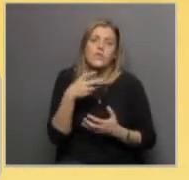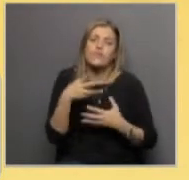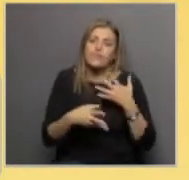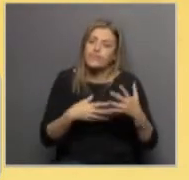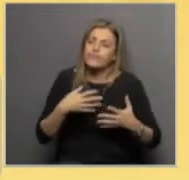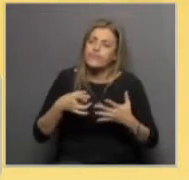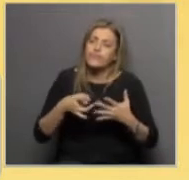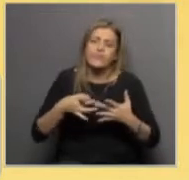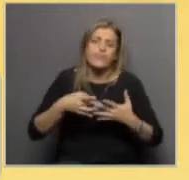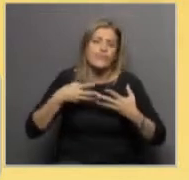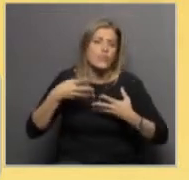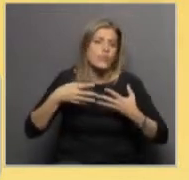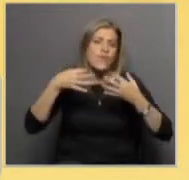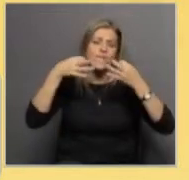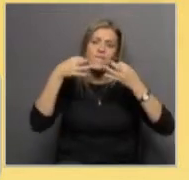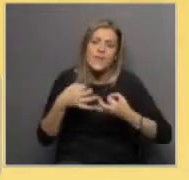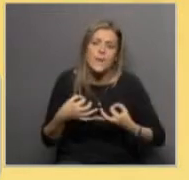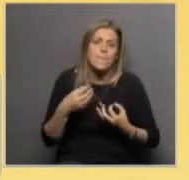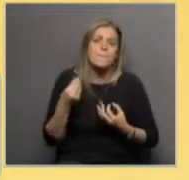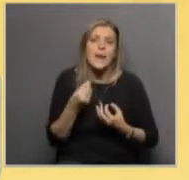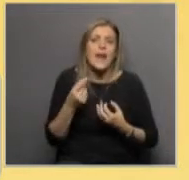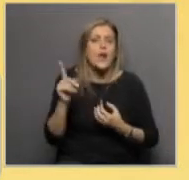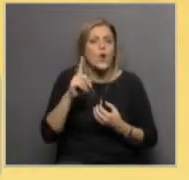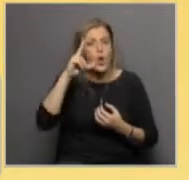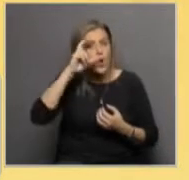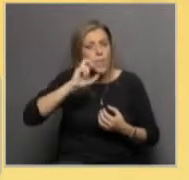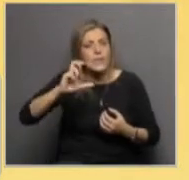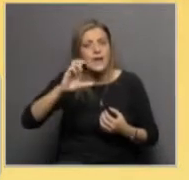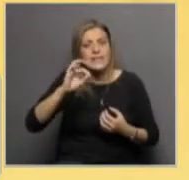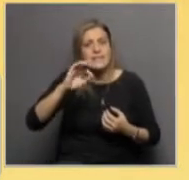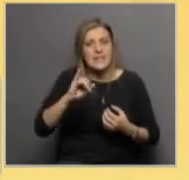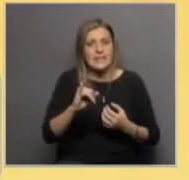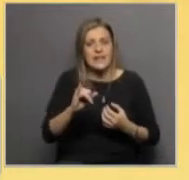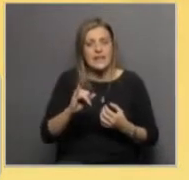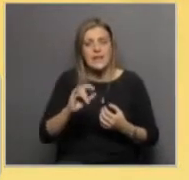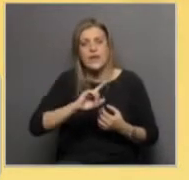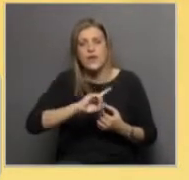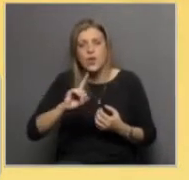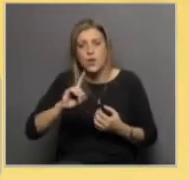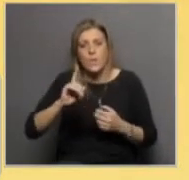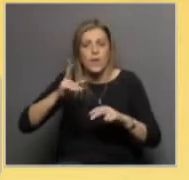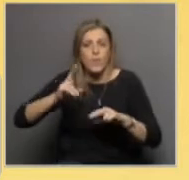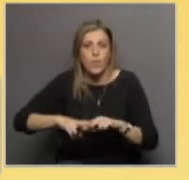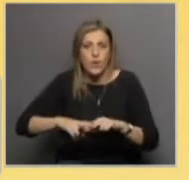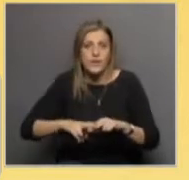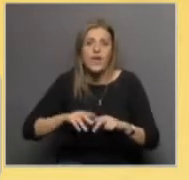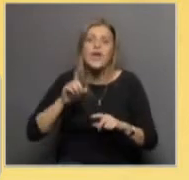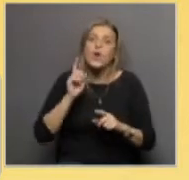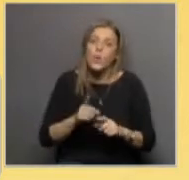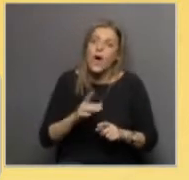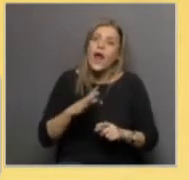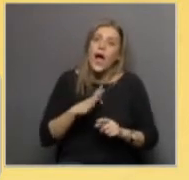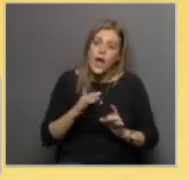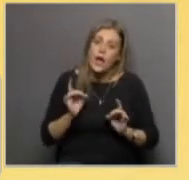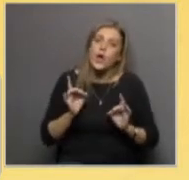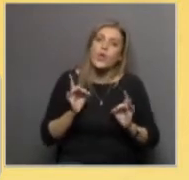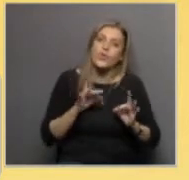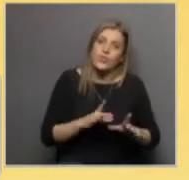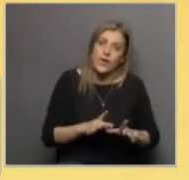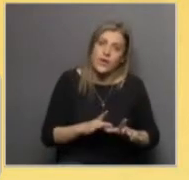efectivas para reducir muerte o ingresos a CTI, pero no tanto para la prevención de contagios. Y es ahí donde quizás, por